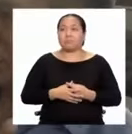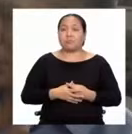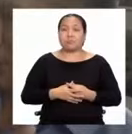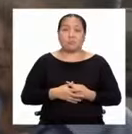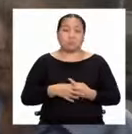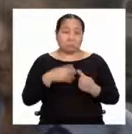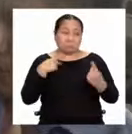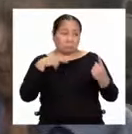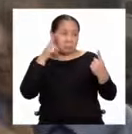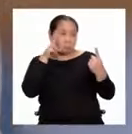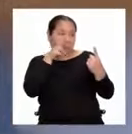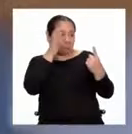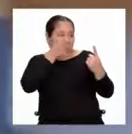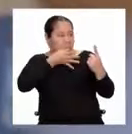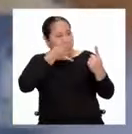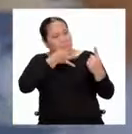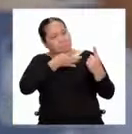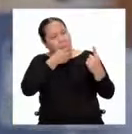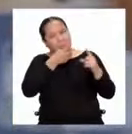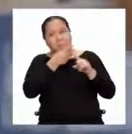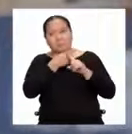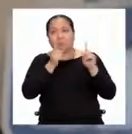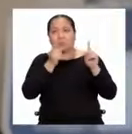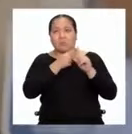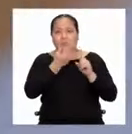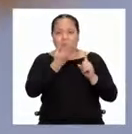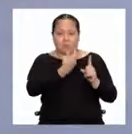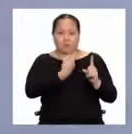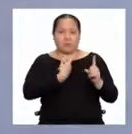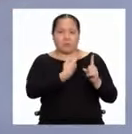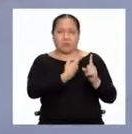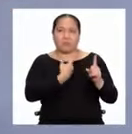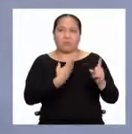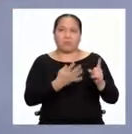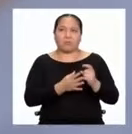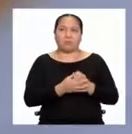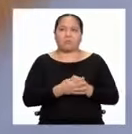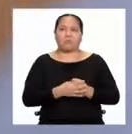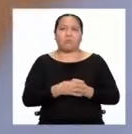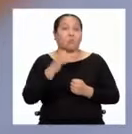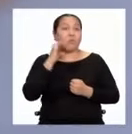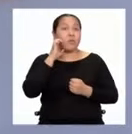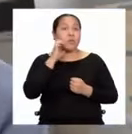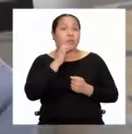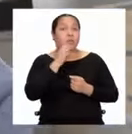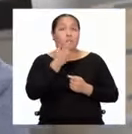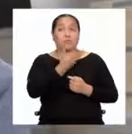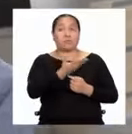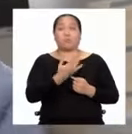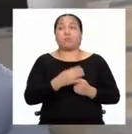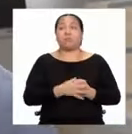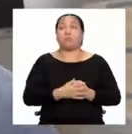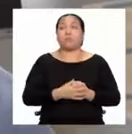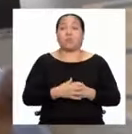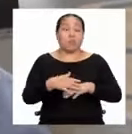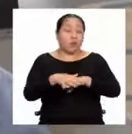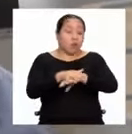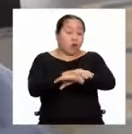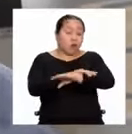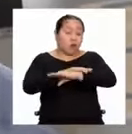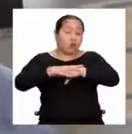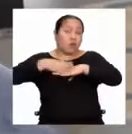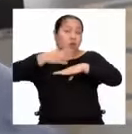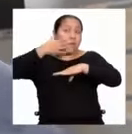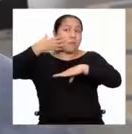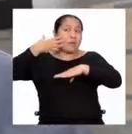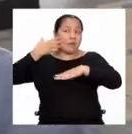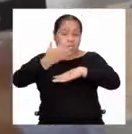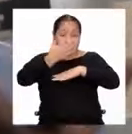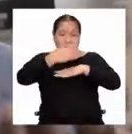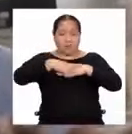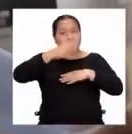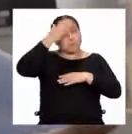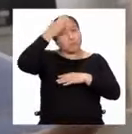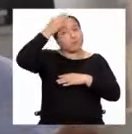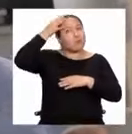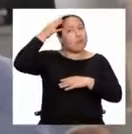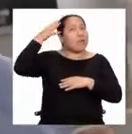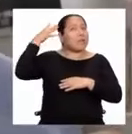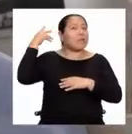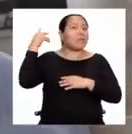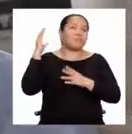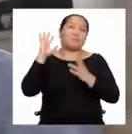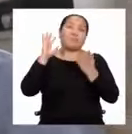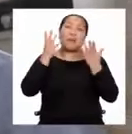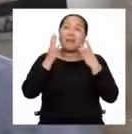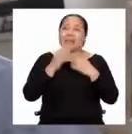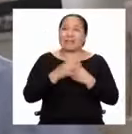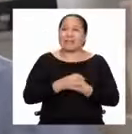nos vemos diferentes. En caso nosotros hicimos la parte externa, ¿no? Aparentemente.